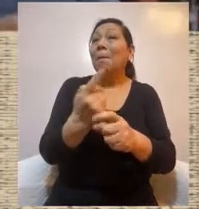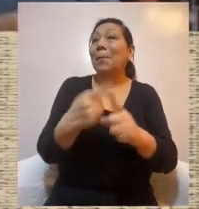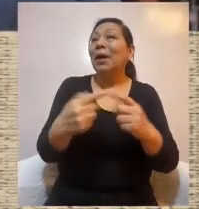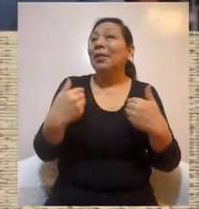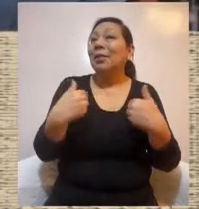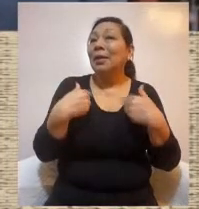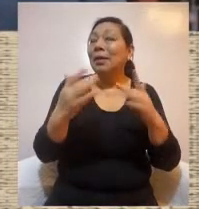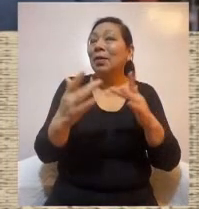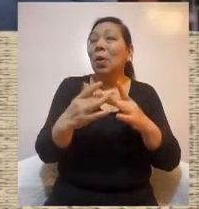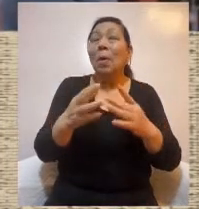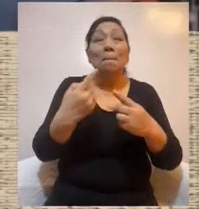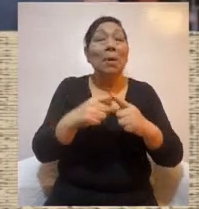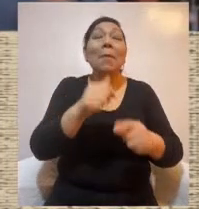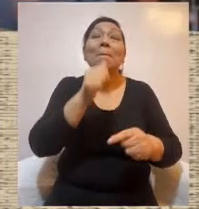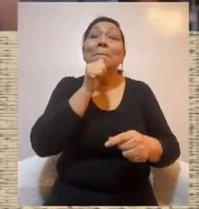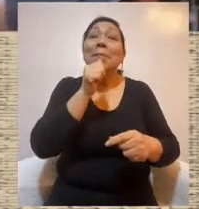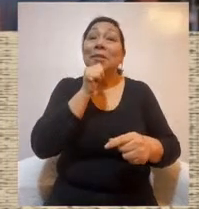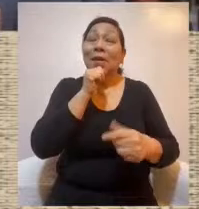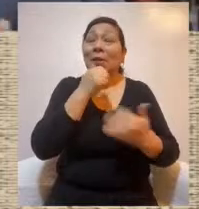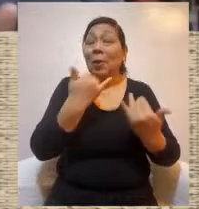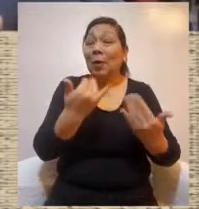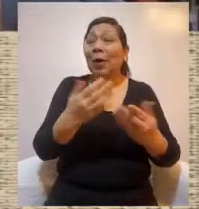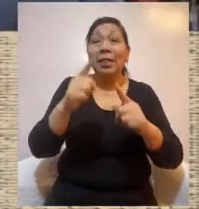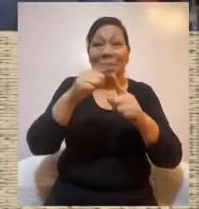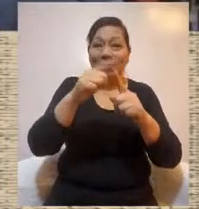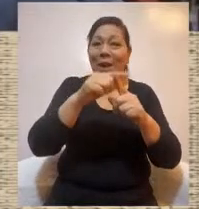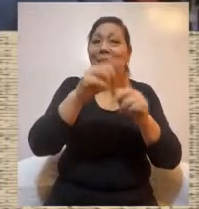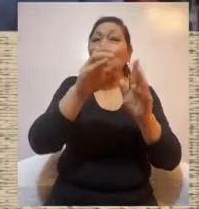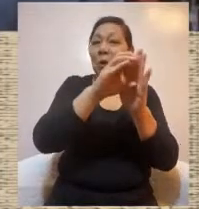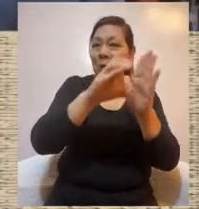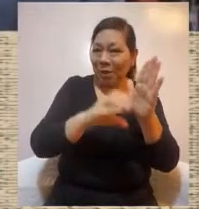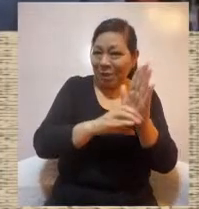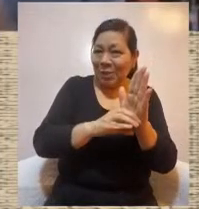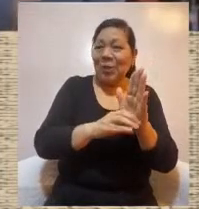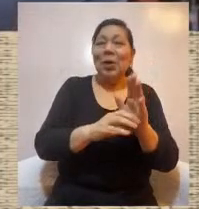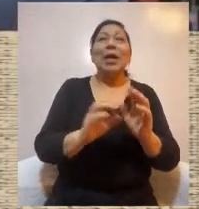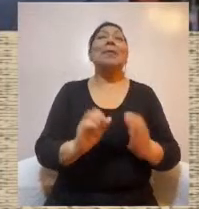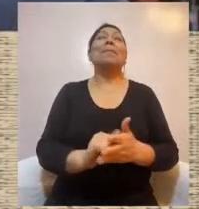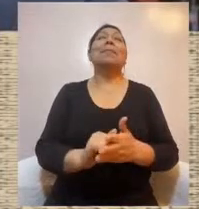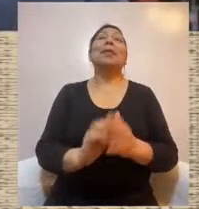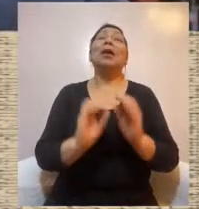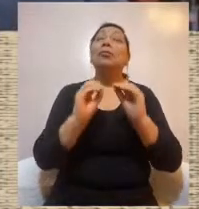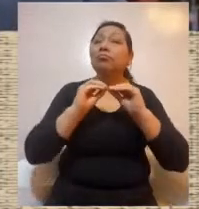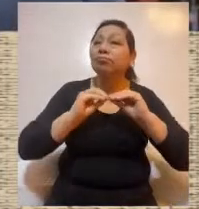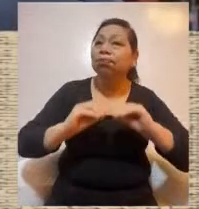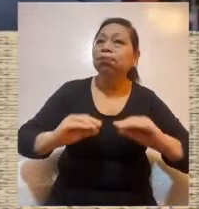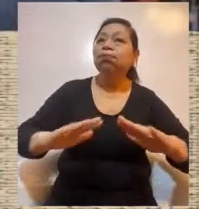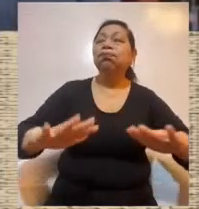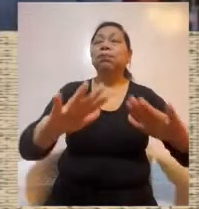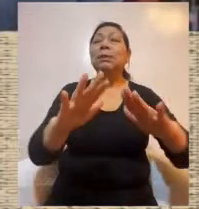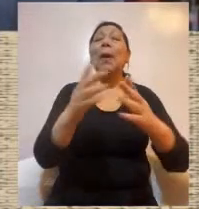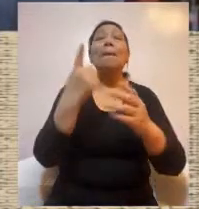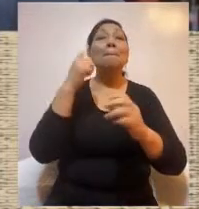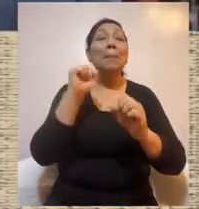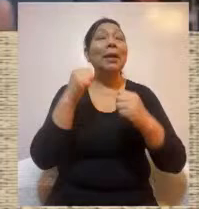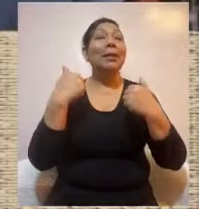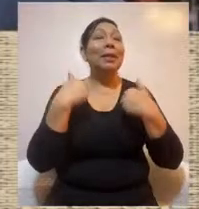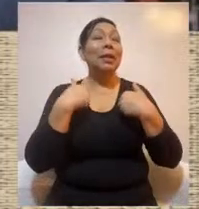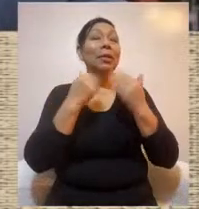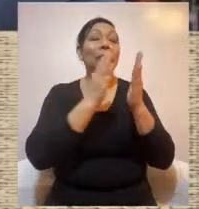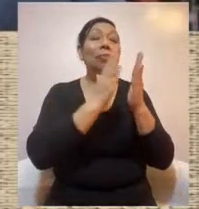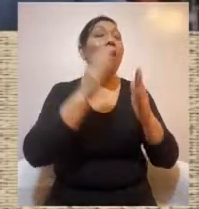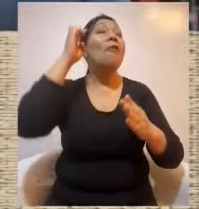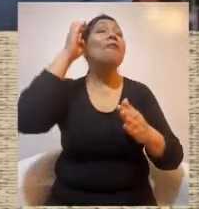trata de un fallo que tiene impacto en el sector público y privado y en esa medida el Tribunal Constitucional estima pertinente emitir un pronunciamiento de fondo para